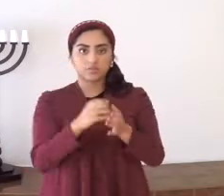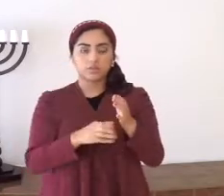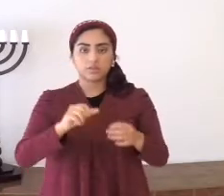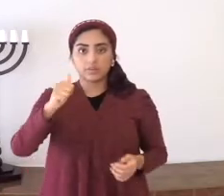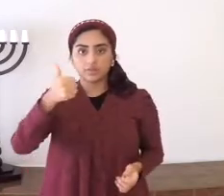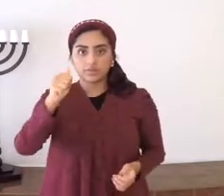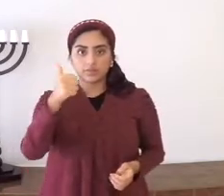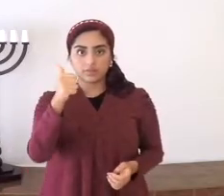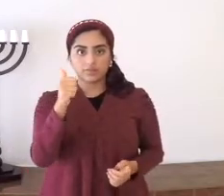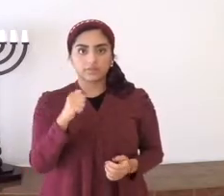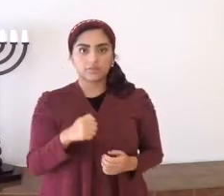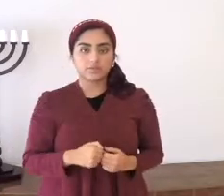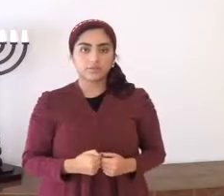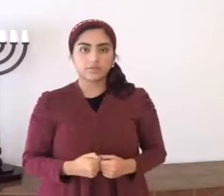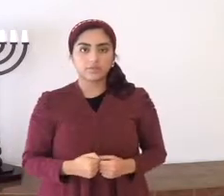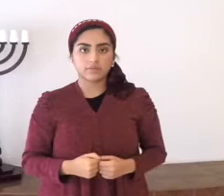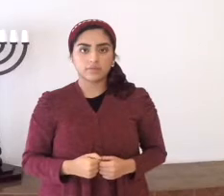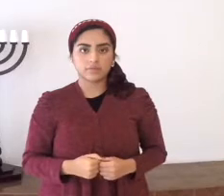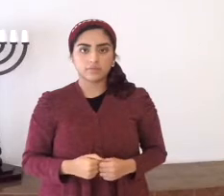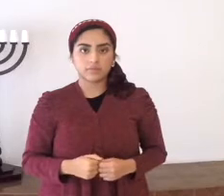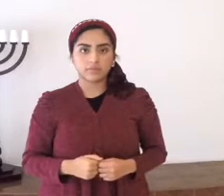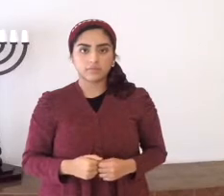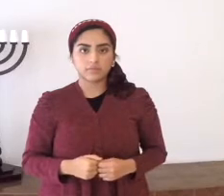Juan 10,